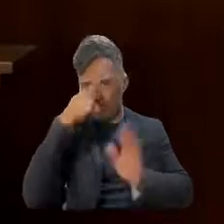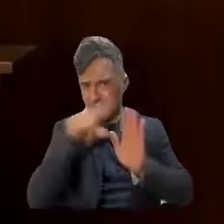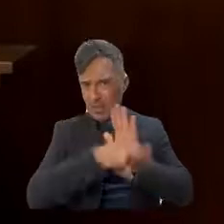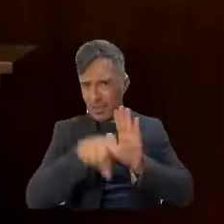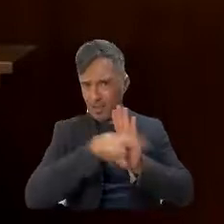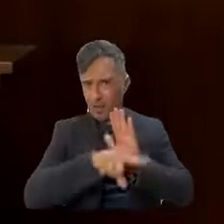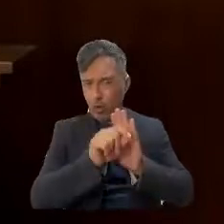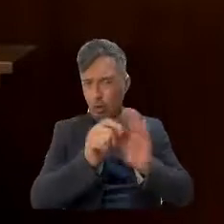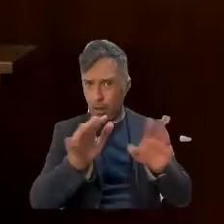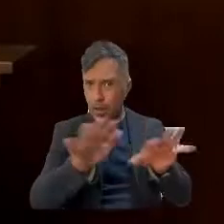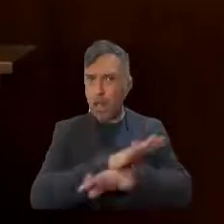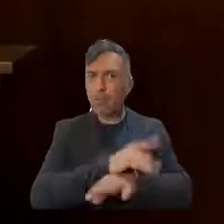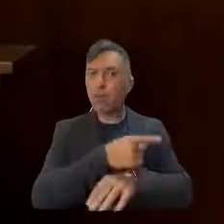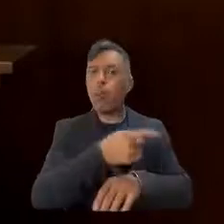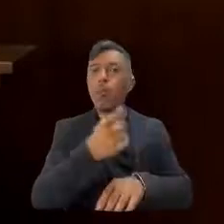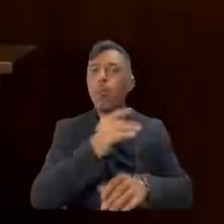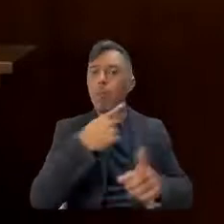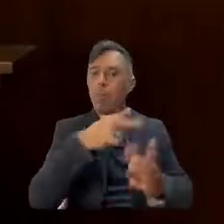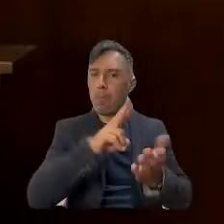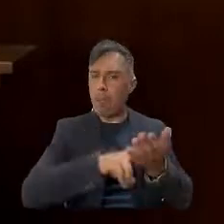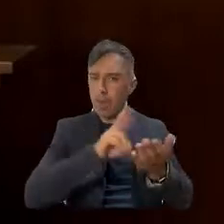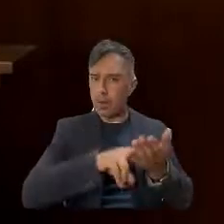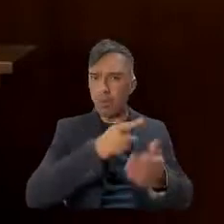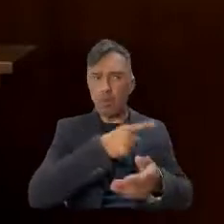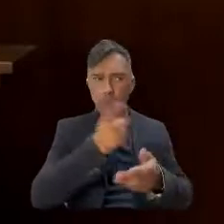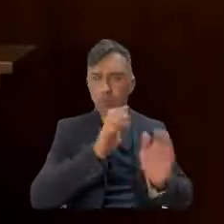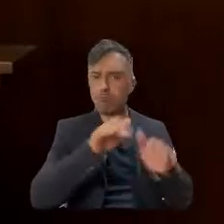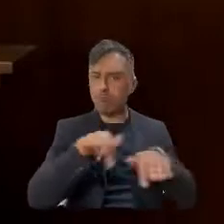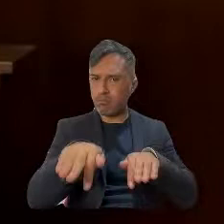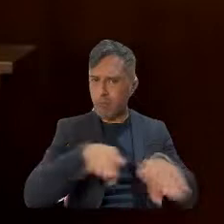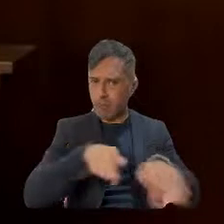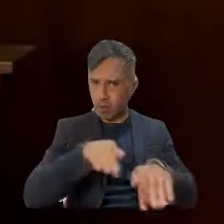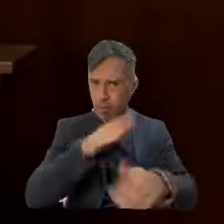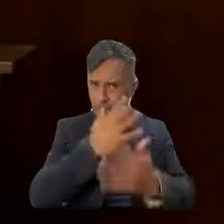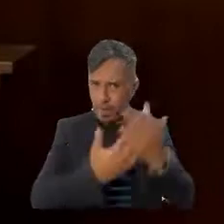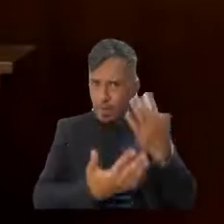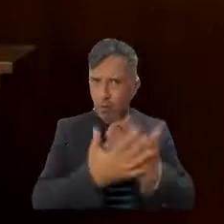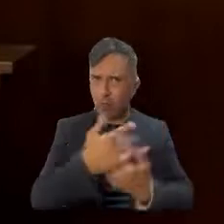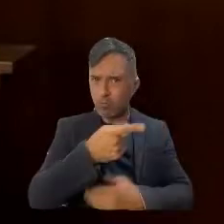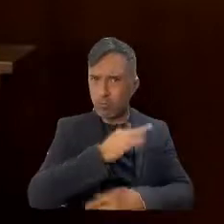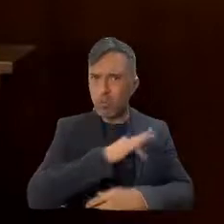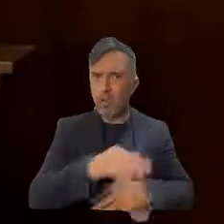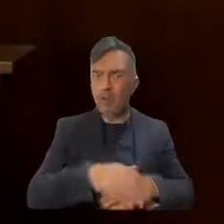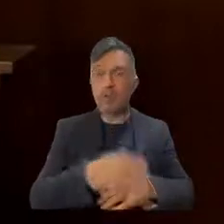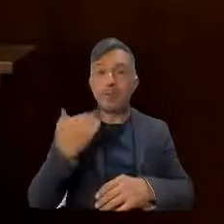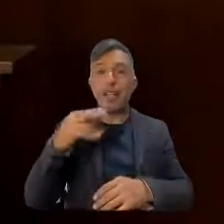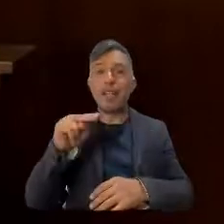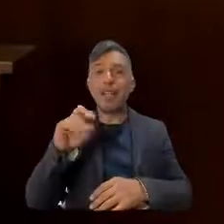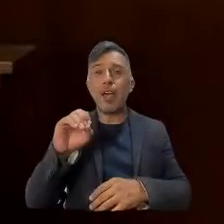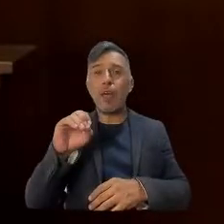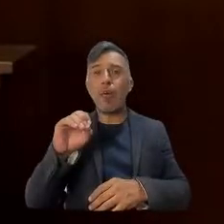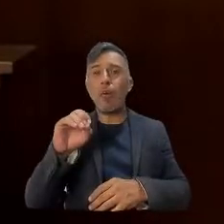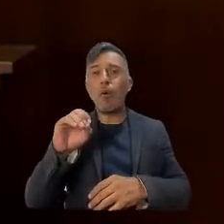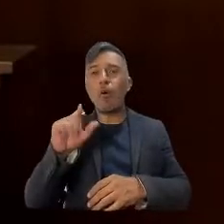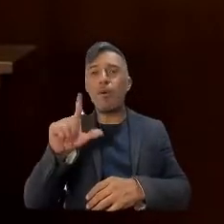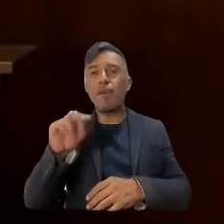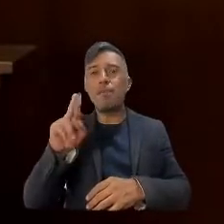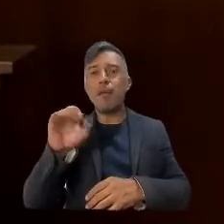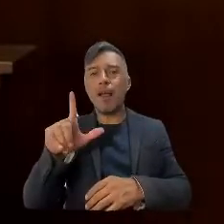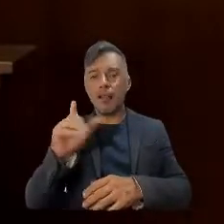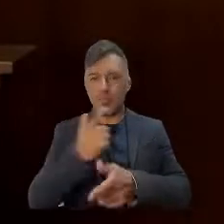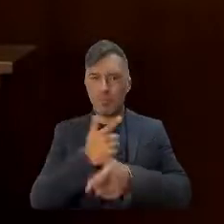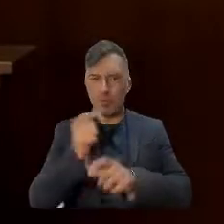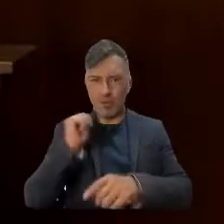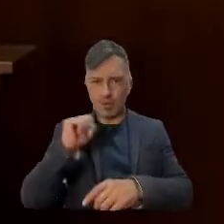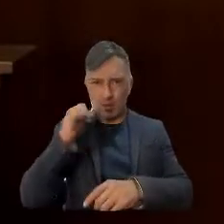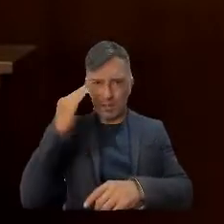deben fungir como agentes económicamente activos. En el neoliberalismo nos dijeron que los adultos mayores prácticamente eran